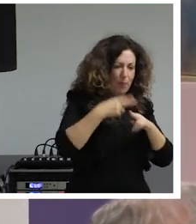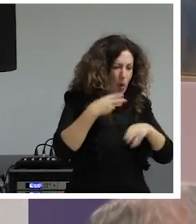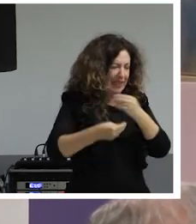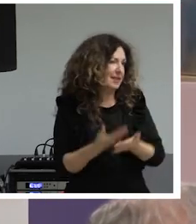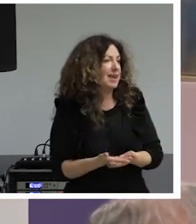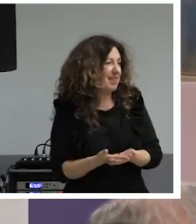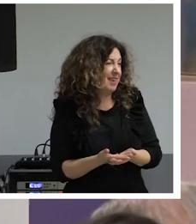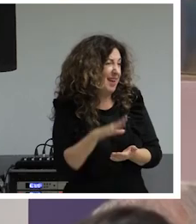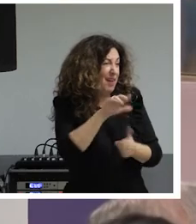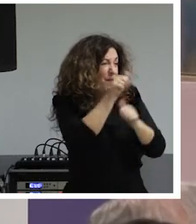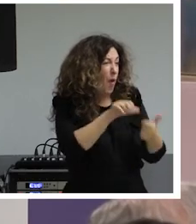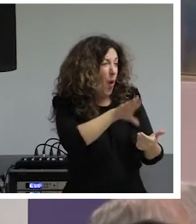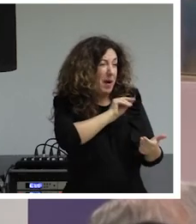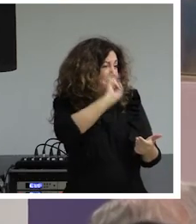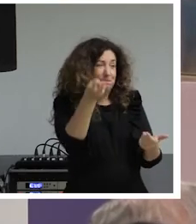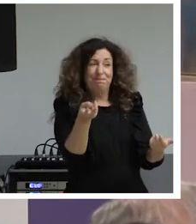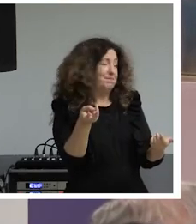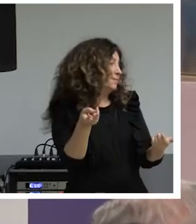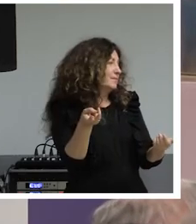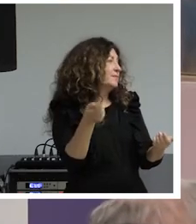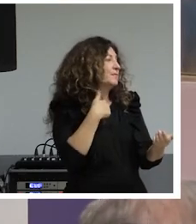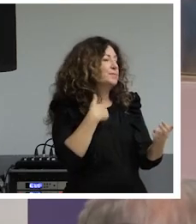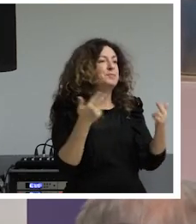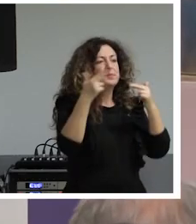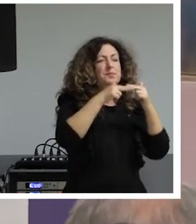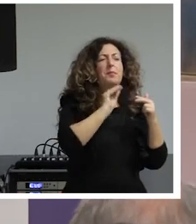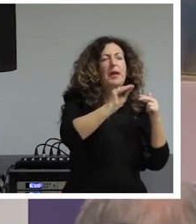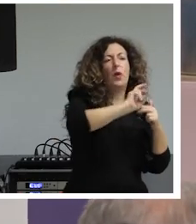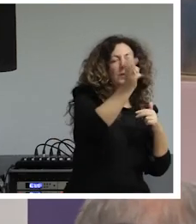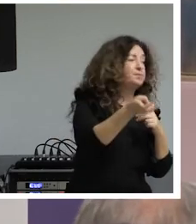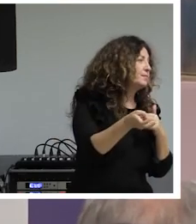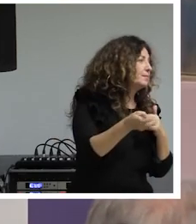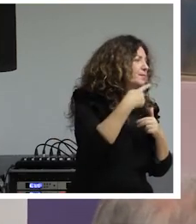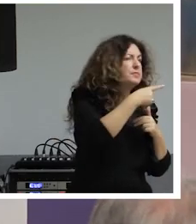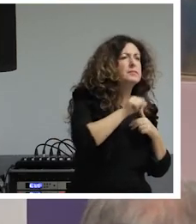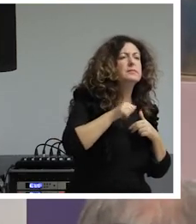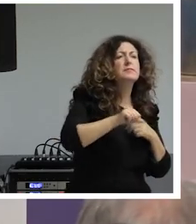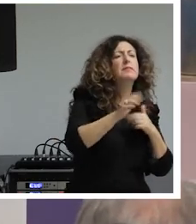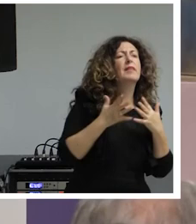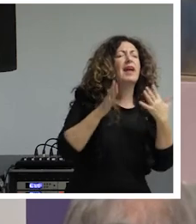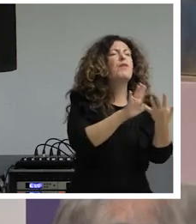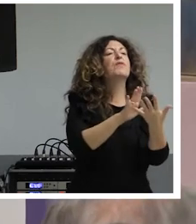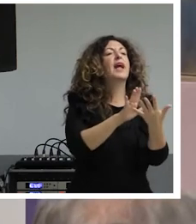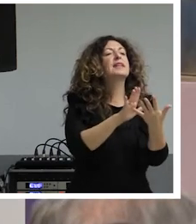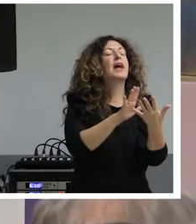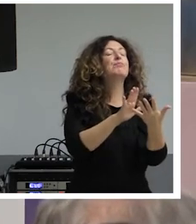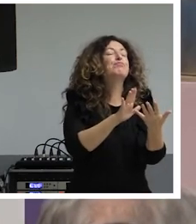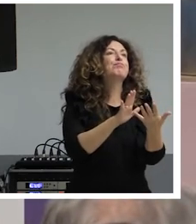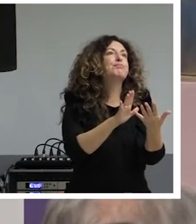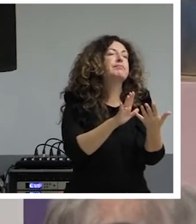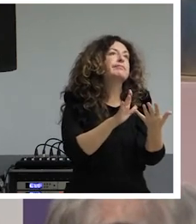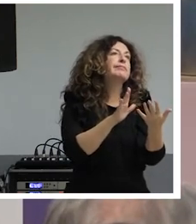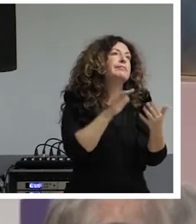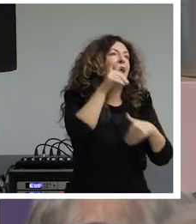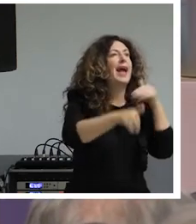al final hacemos la vida y donde al final hacer la política no porque donde vives donde hace la política no no se